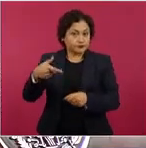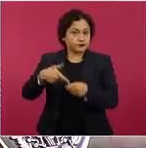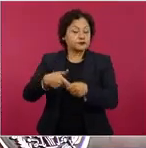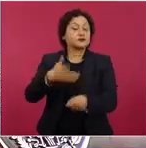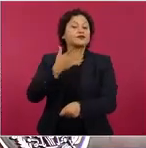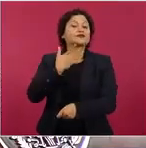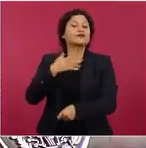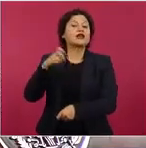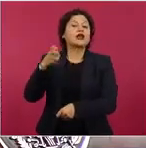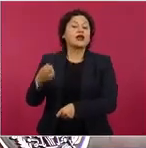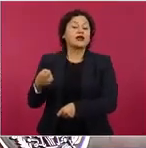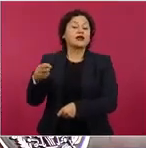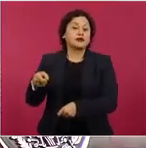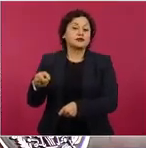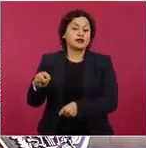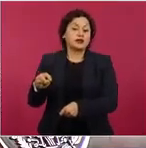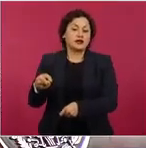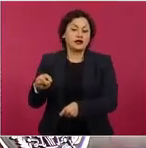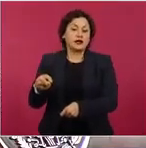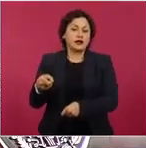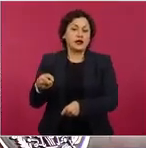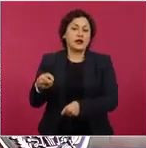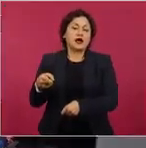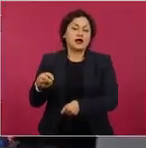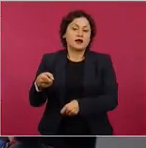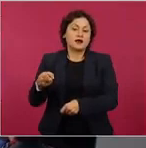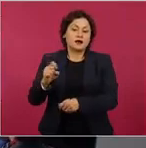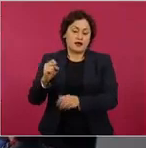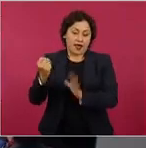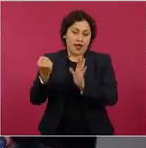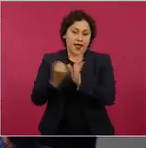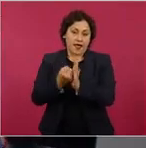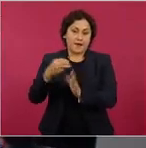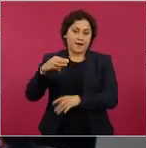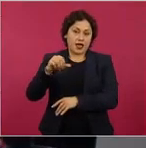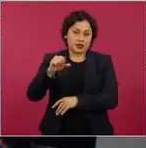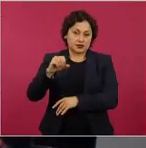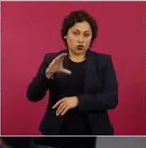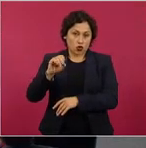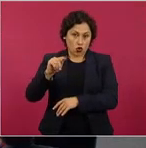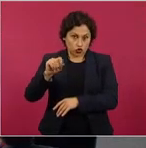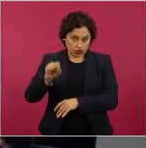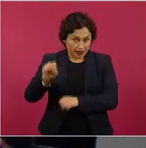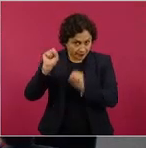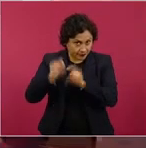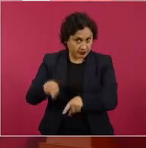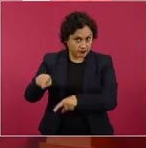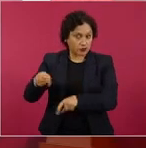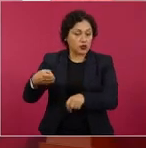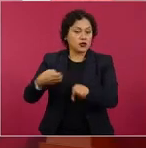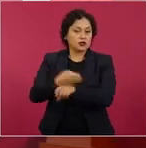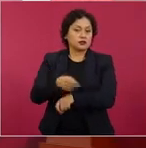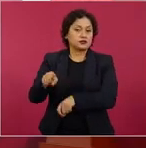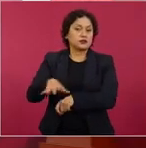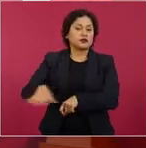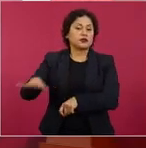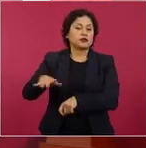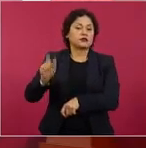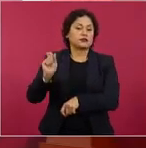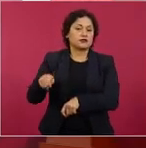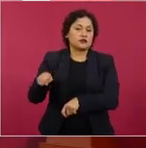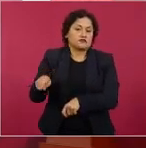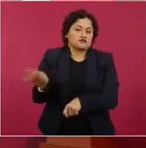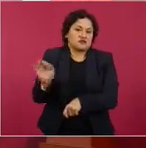que hay en la región de Mascota, Jalisco, y abusa el dueño de esta gasolina, que seguro es dueño de la panadería, del abarrote y